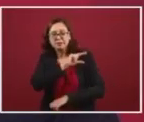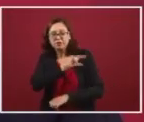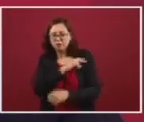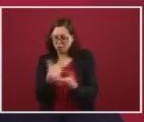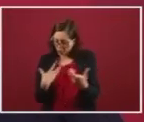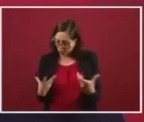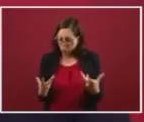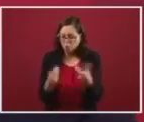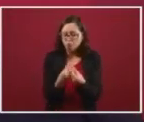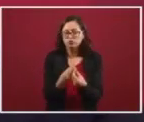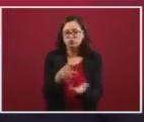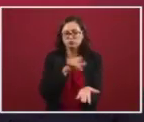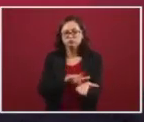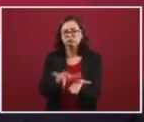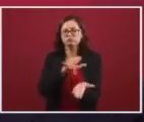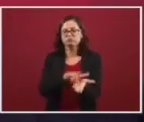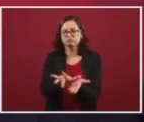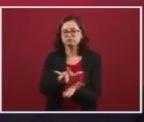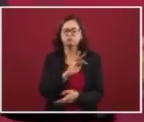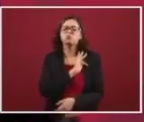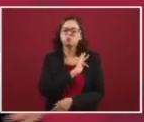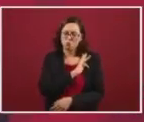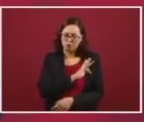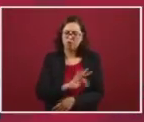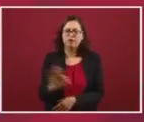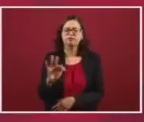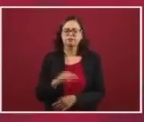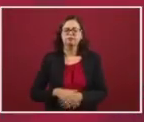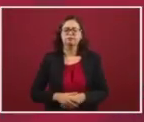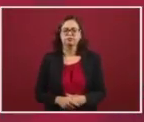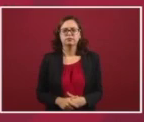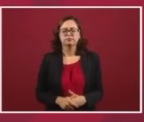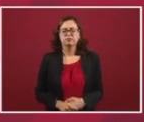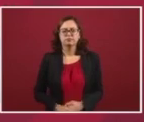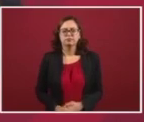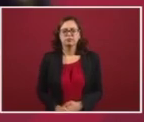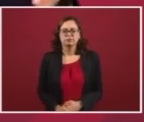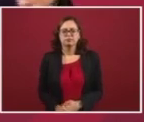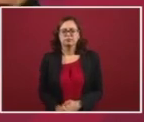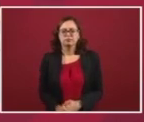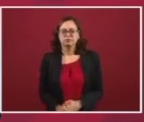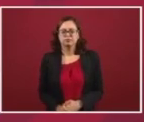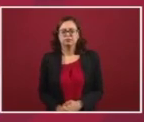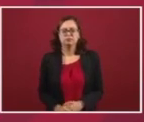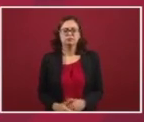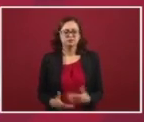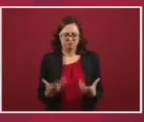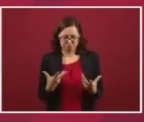Y hay posibilidades de que participen.